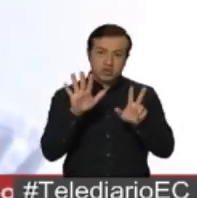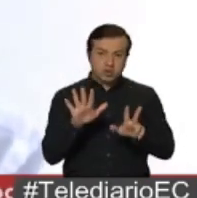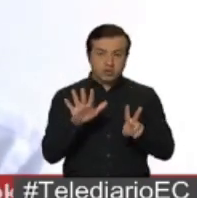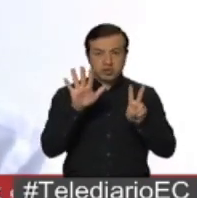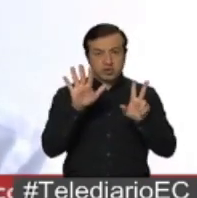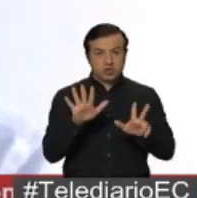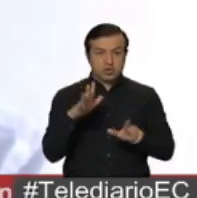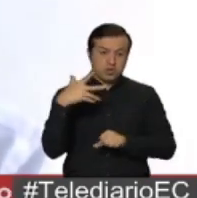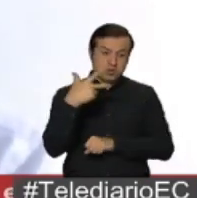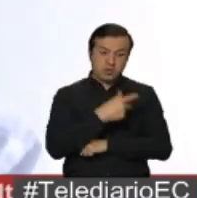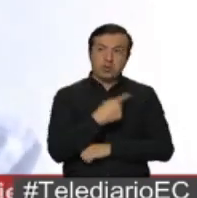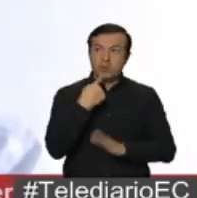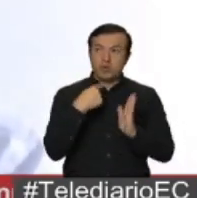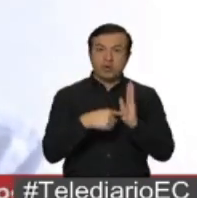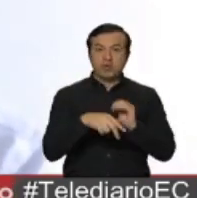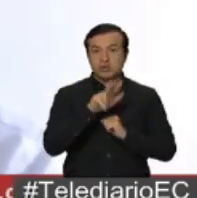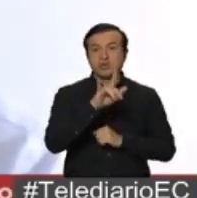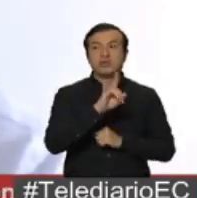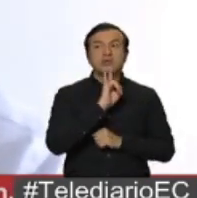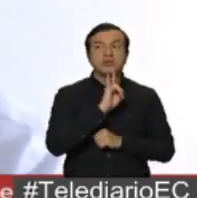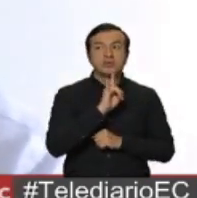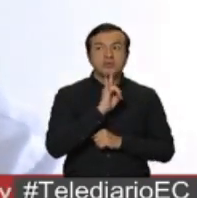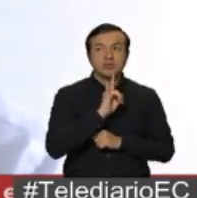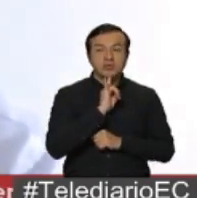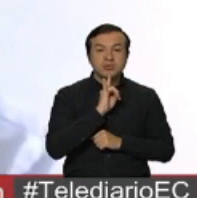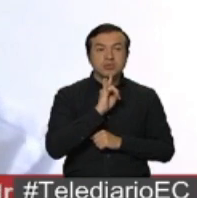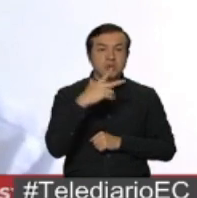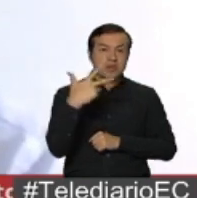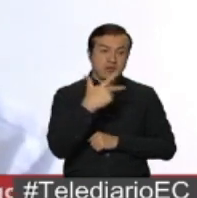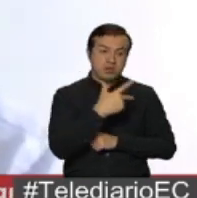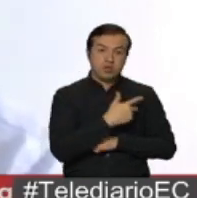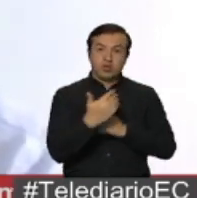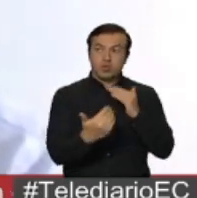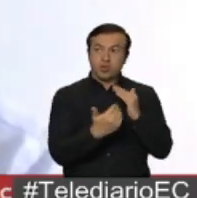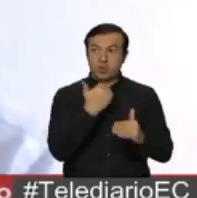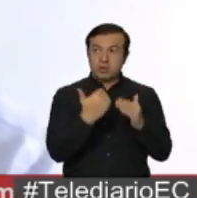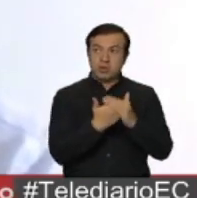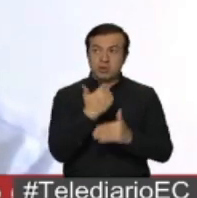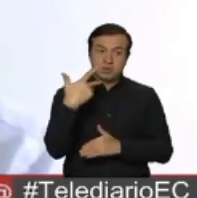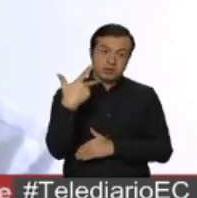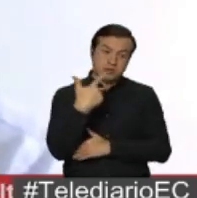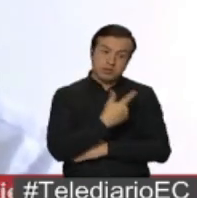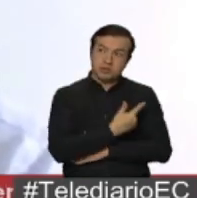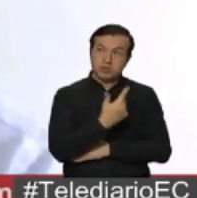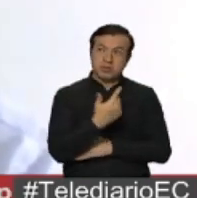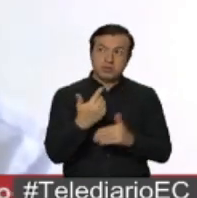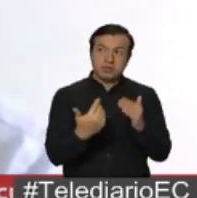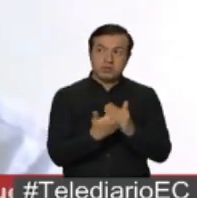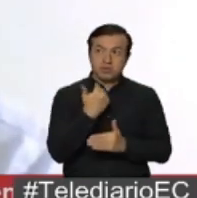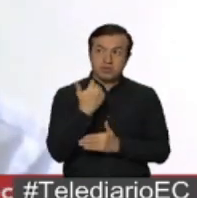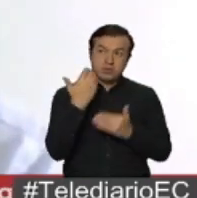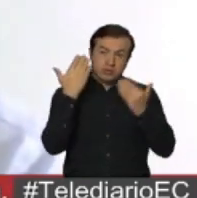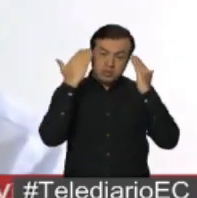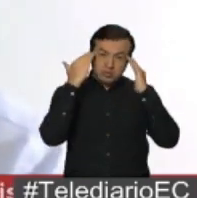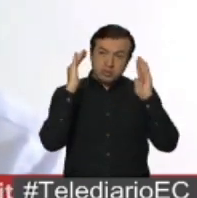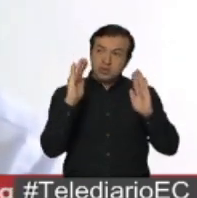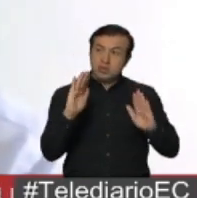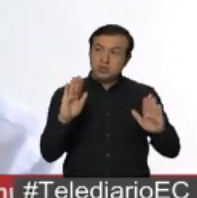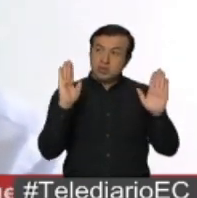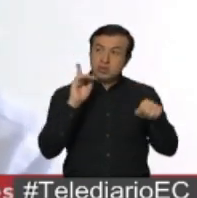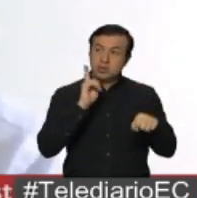vacunas entre ellas 3 de eeuu que son vacunas modernas por lo cual no estoy seguro si es que